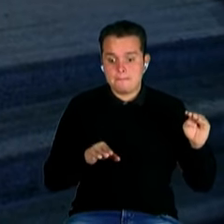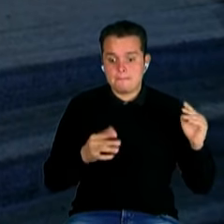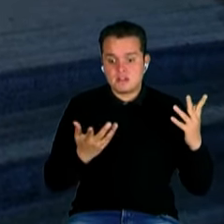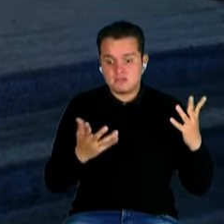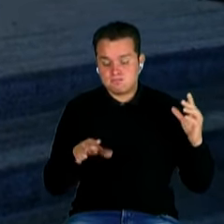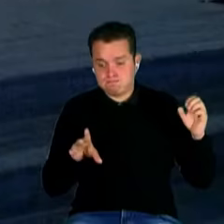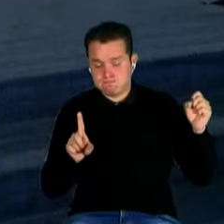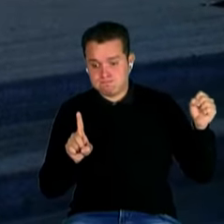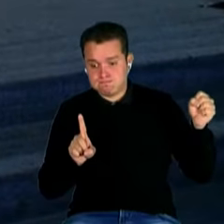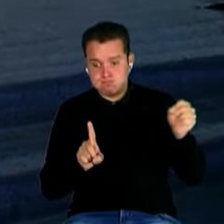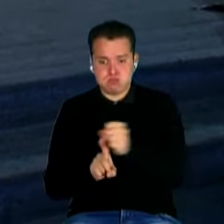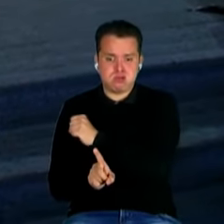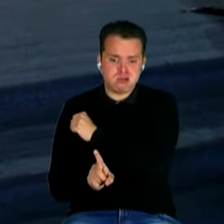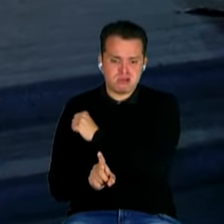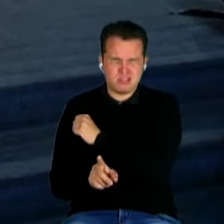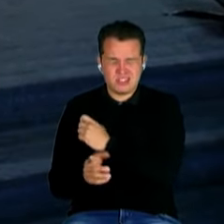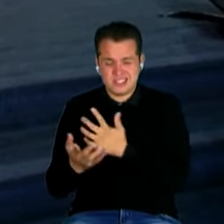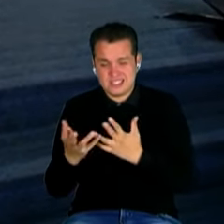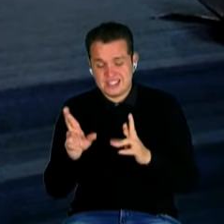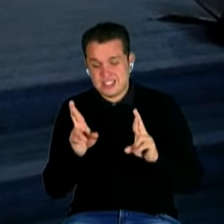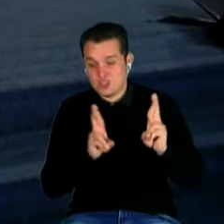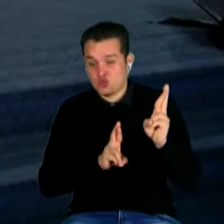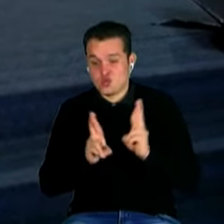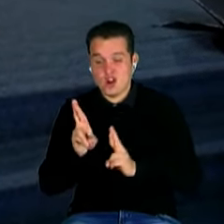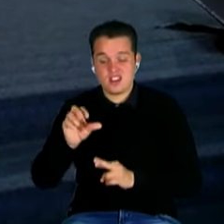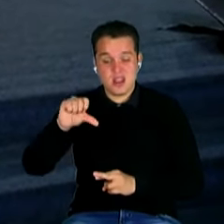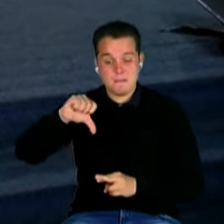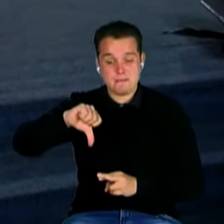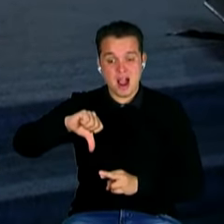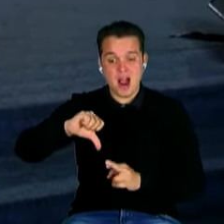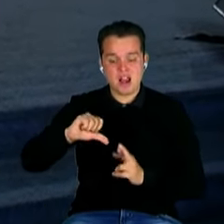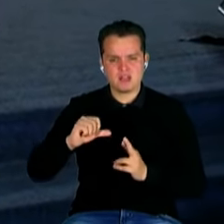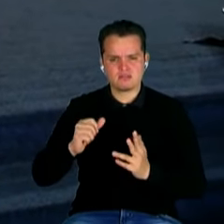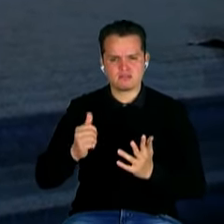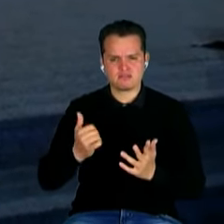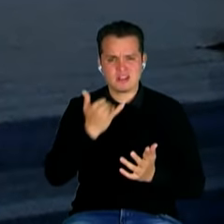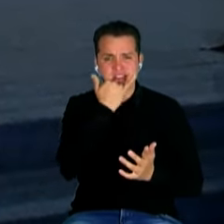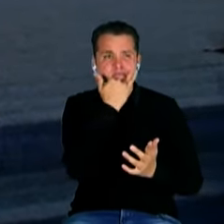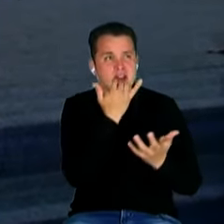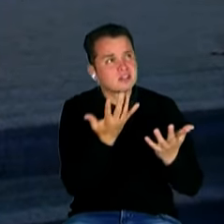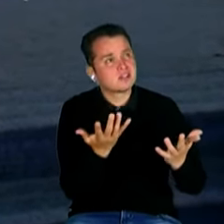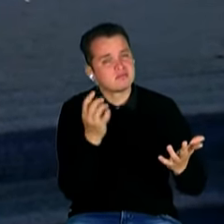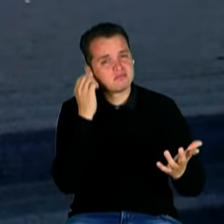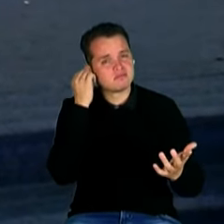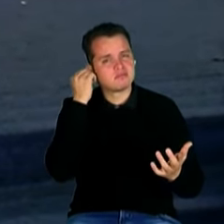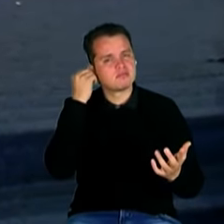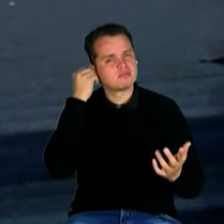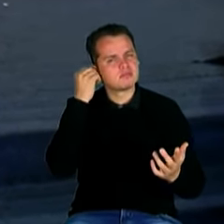y pareciera como que tuviésemos mala suerte? ¿Qué de esas situaciones?